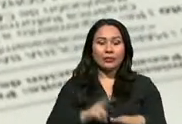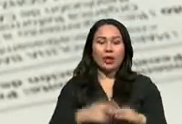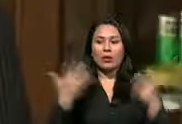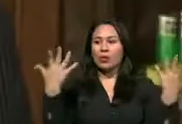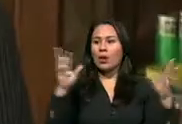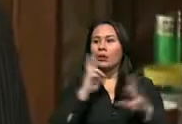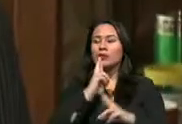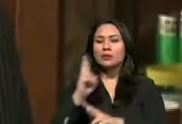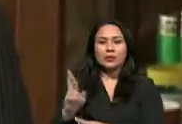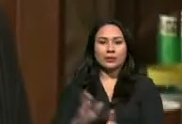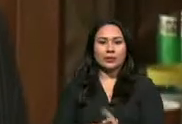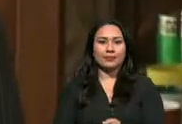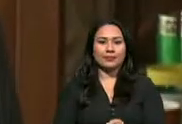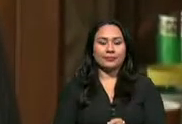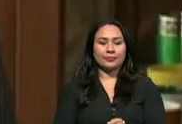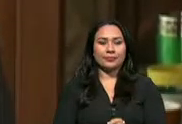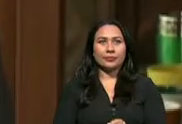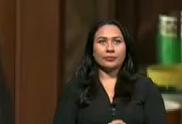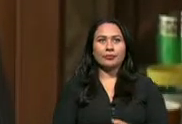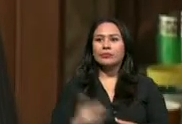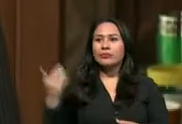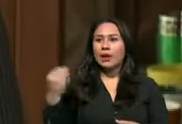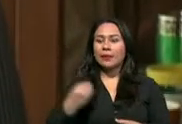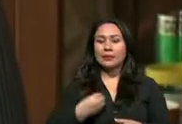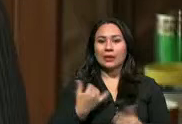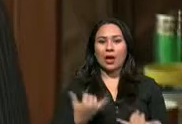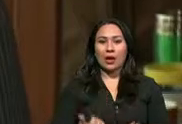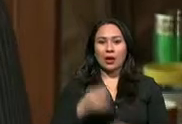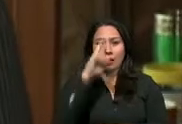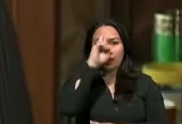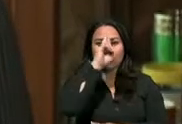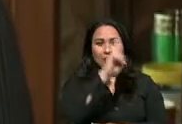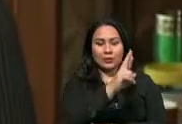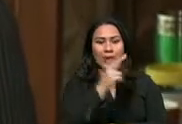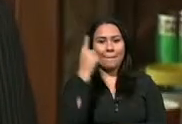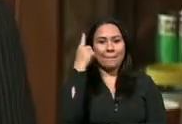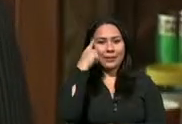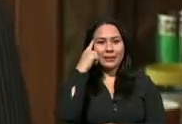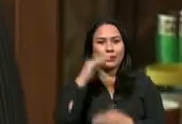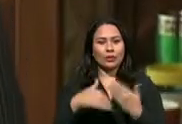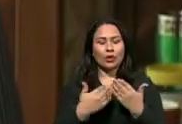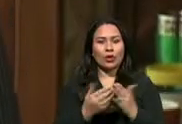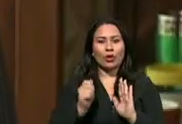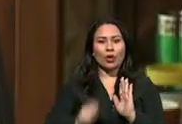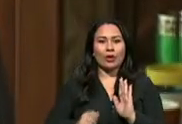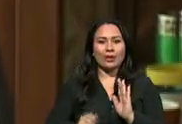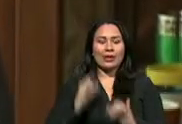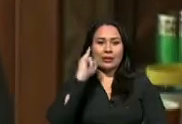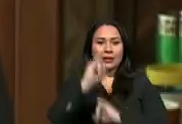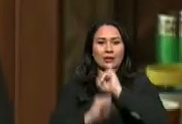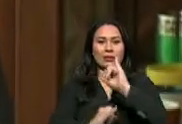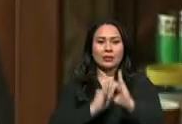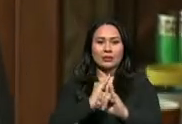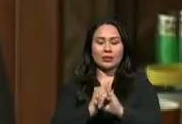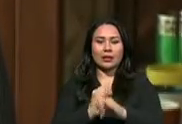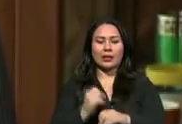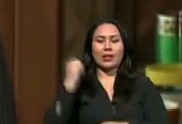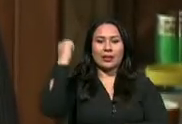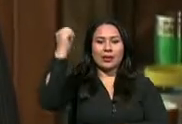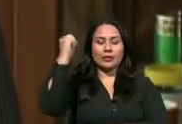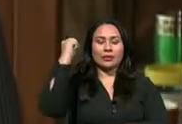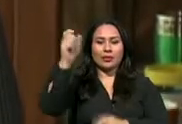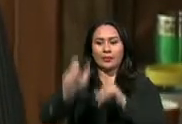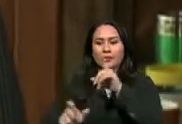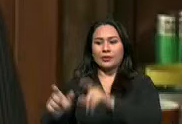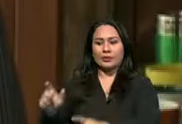alguna. Donde inclusive se le hacía mención de que hay que respetar la opinión consultiva que emitió la Corte Interamericana de Derechos Humanos. Igualmente se solicitó